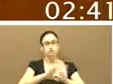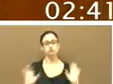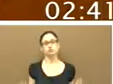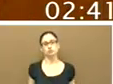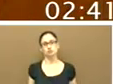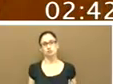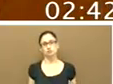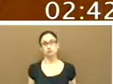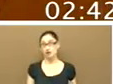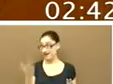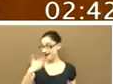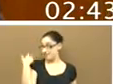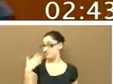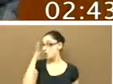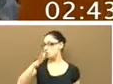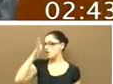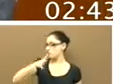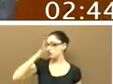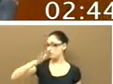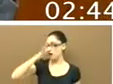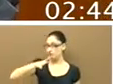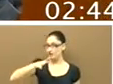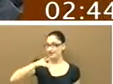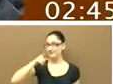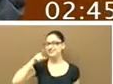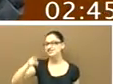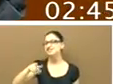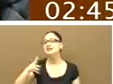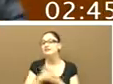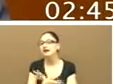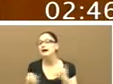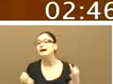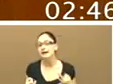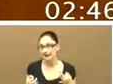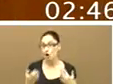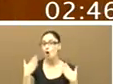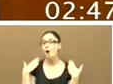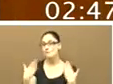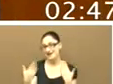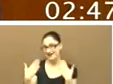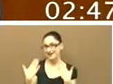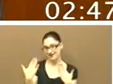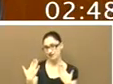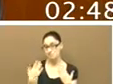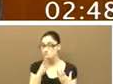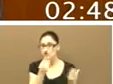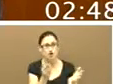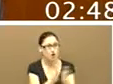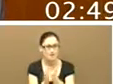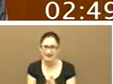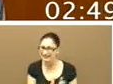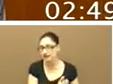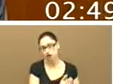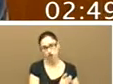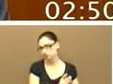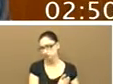forman parte de la parte más honorable del homenaje que muchos compañeros y muchos españoles que perdieron la vida merecían por la